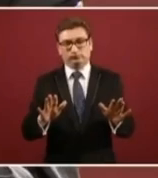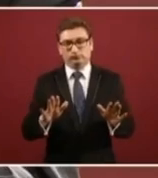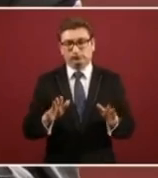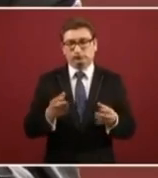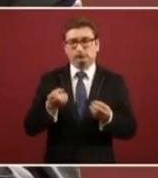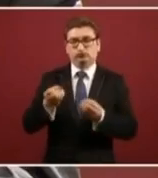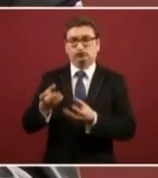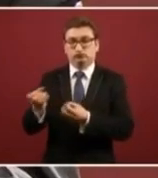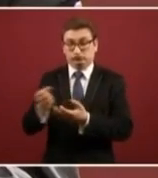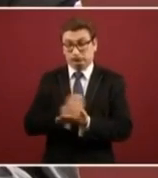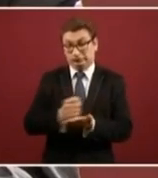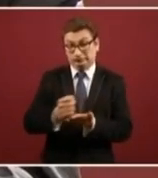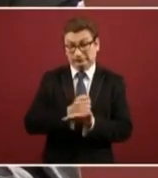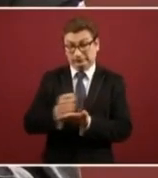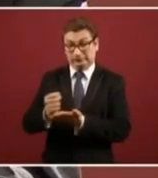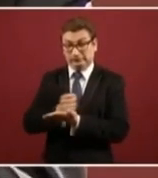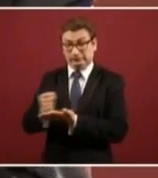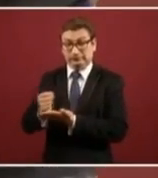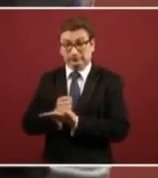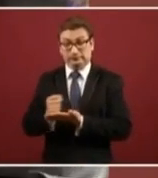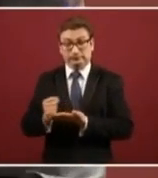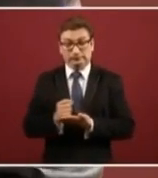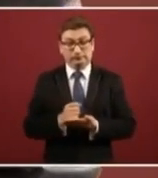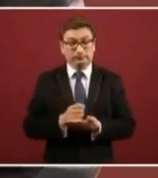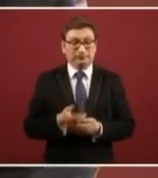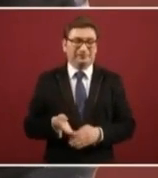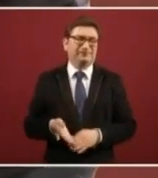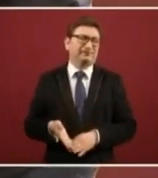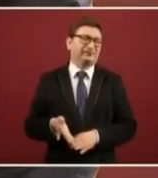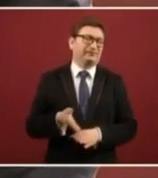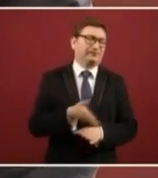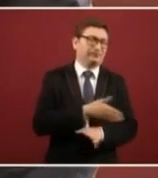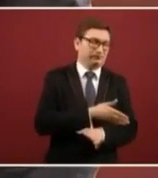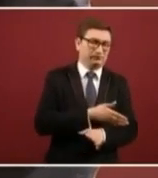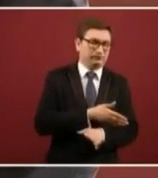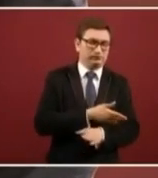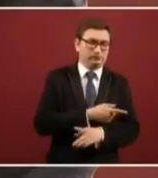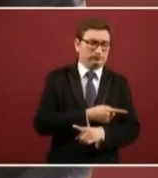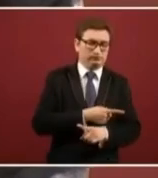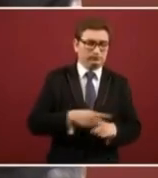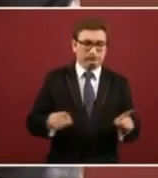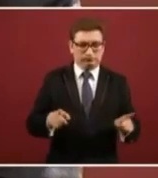dando créditos como sucedió, que